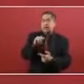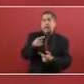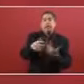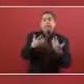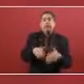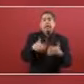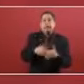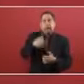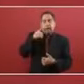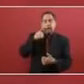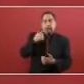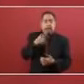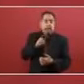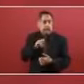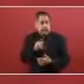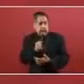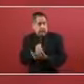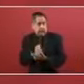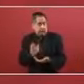empresas.